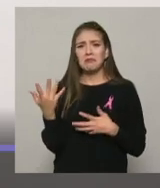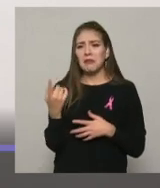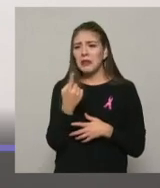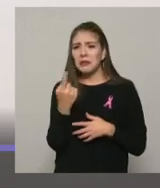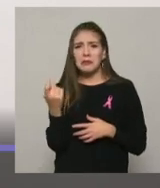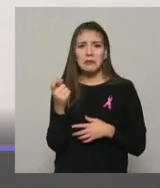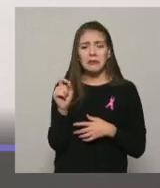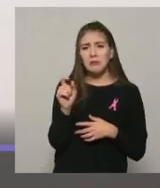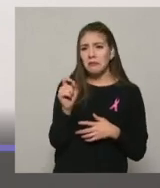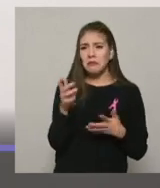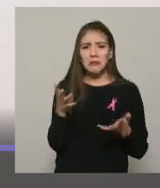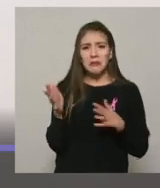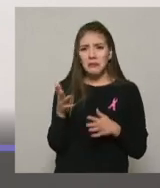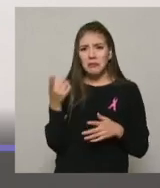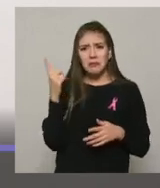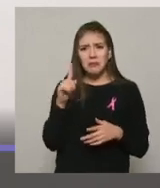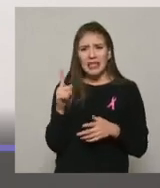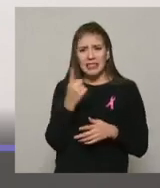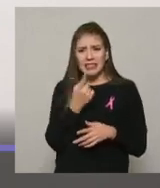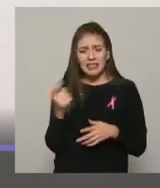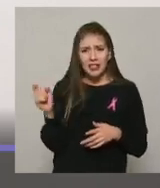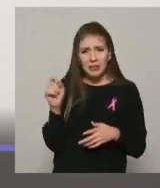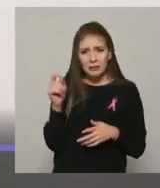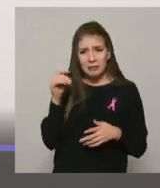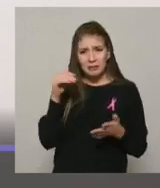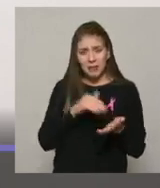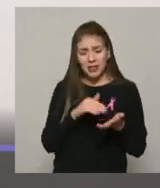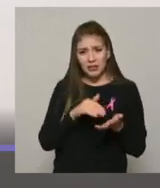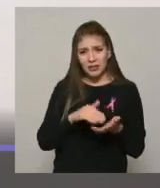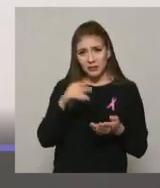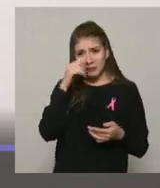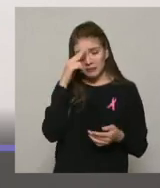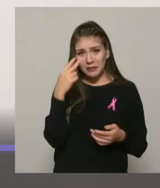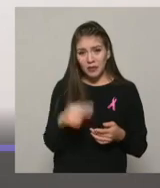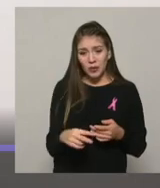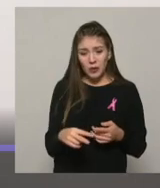de 120 millones de mexicanos, casi un oncólogo pediatra